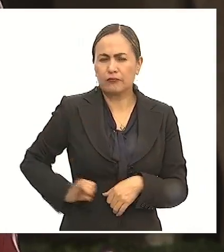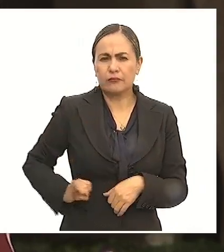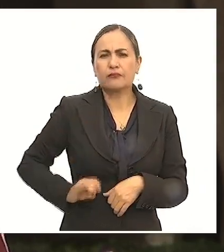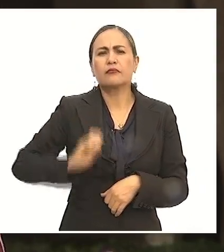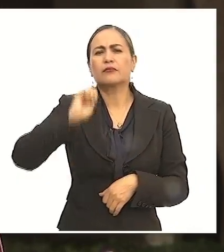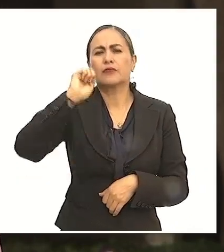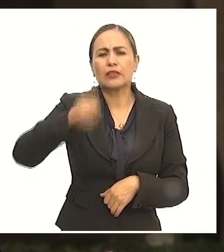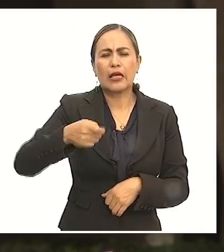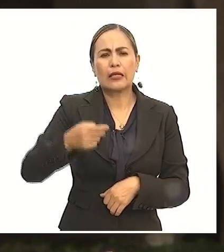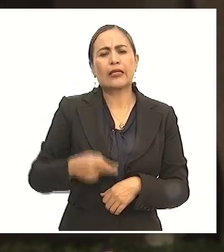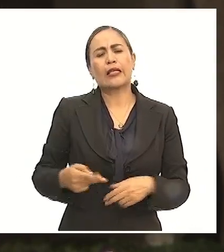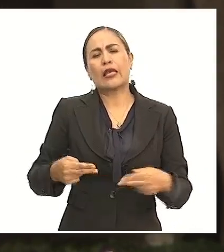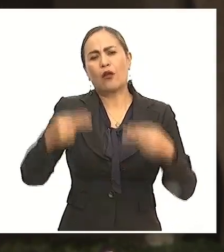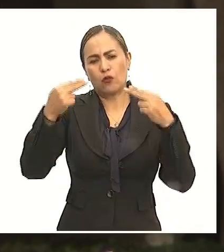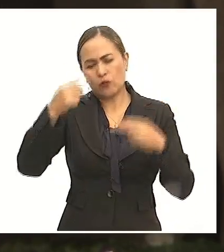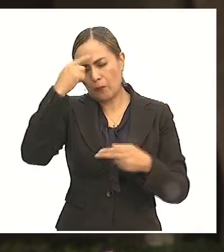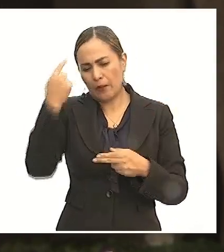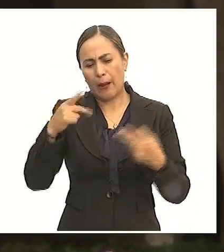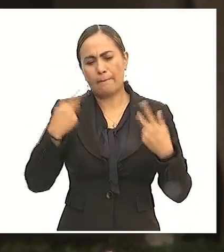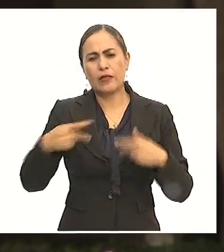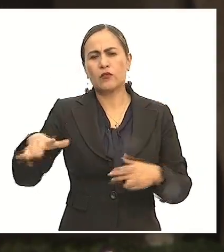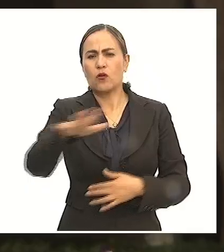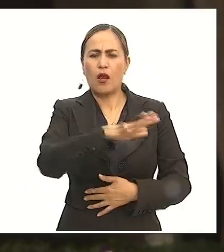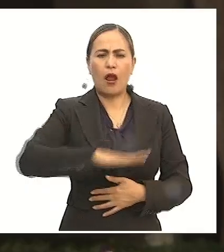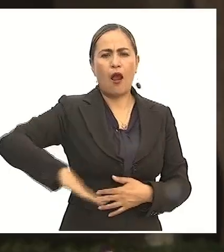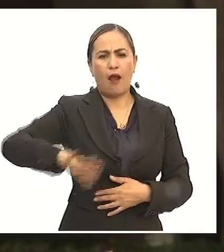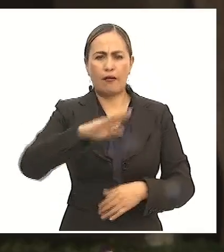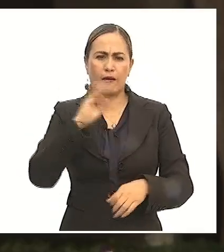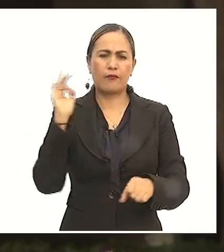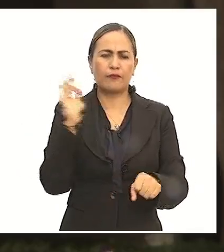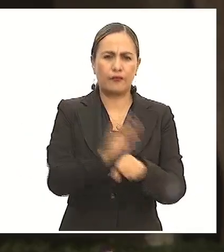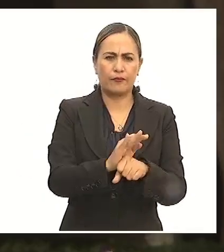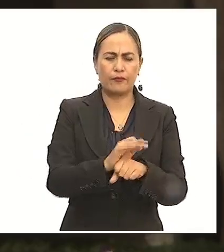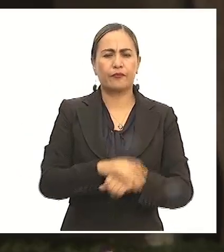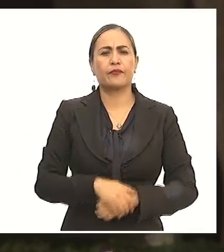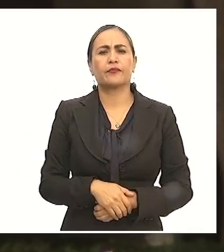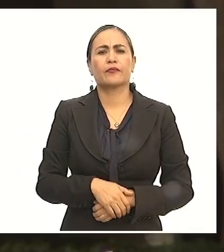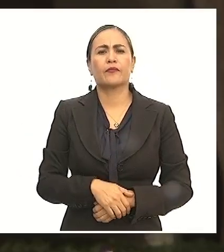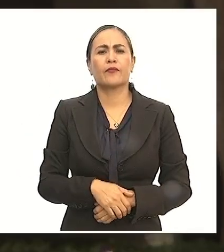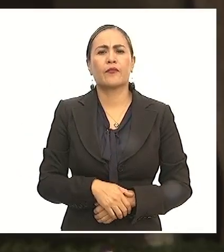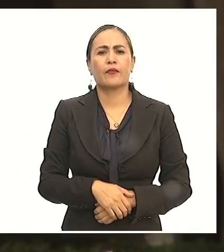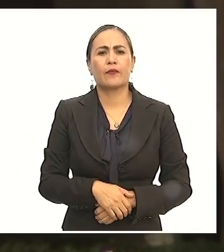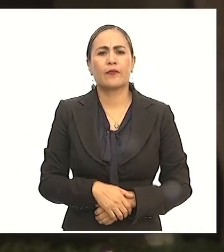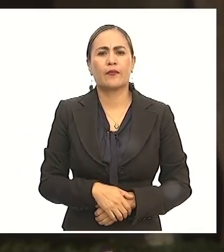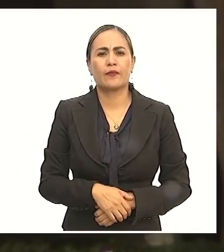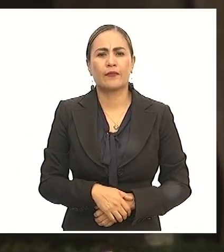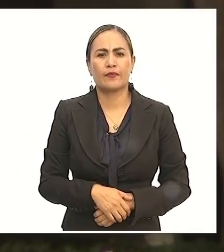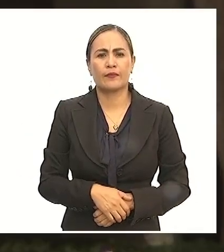son los negocios públicos. Nosotros somos